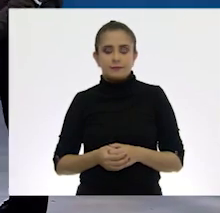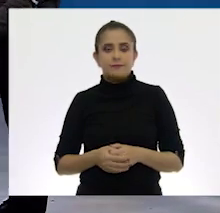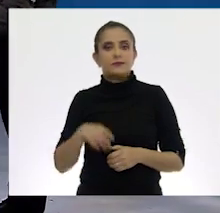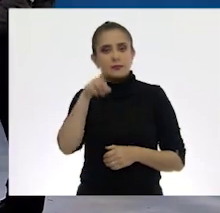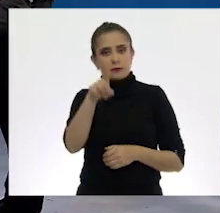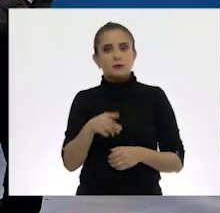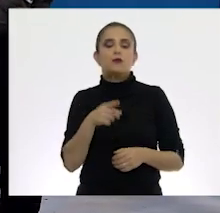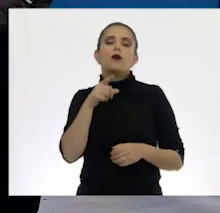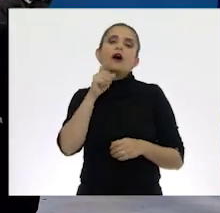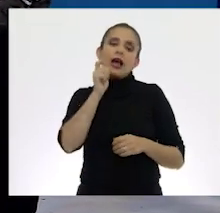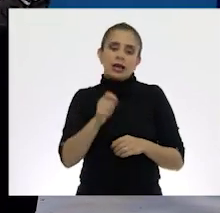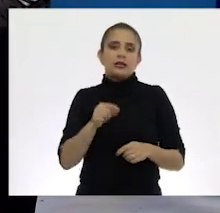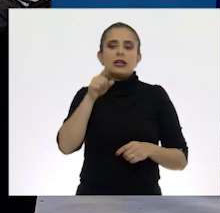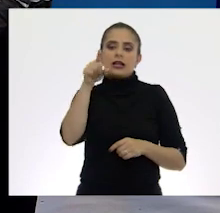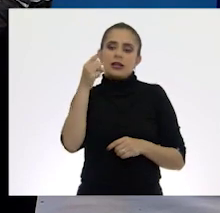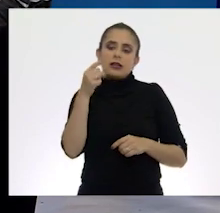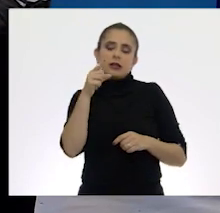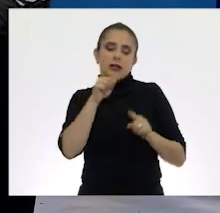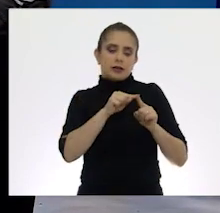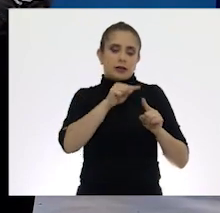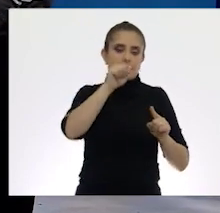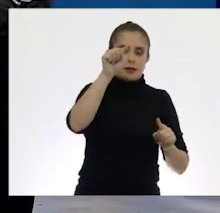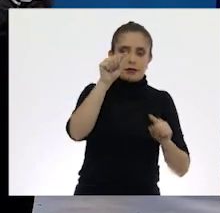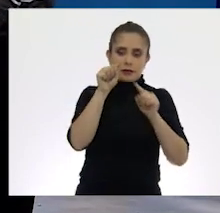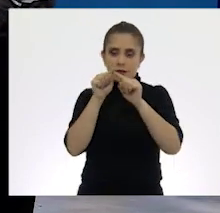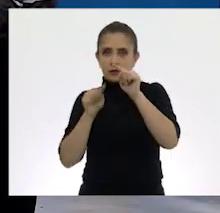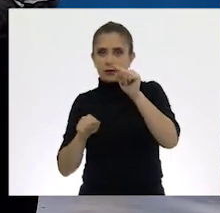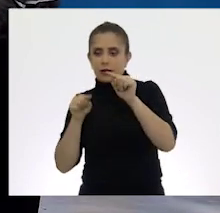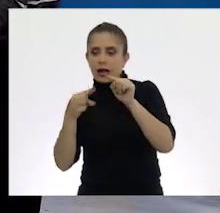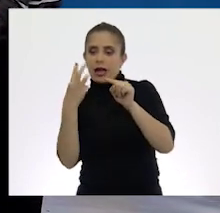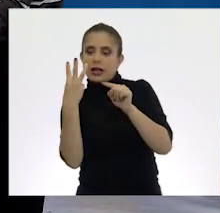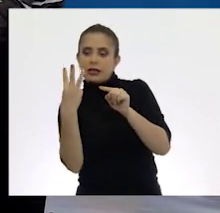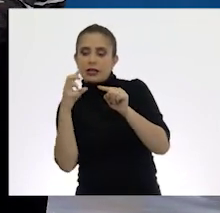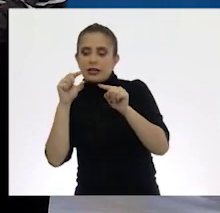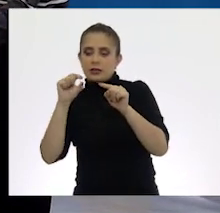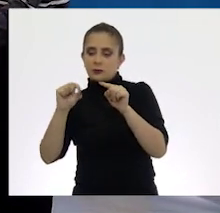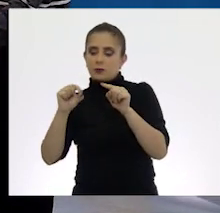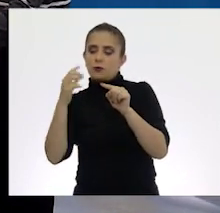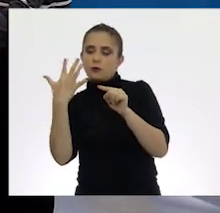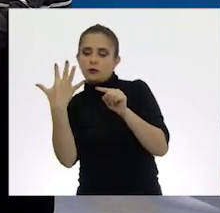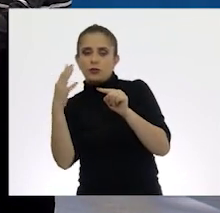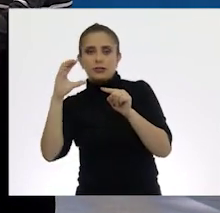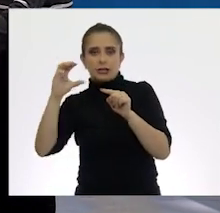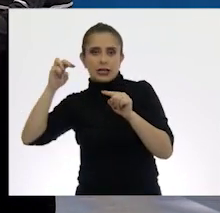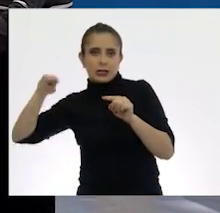de 3.5 centímetros para efectos de seguir la misma.